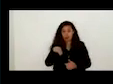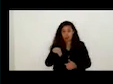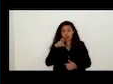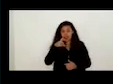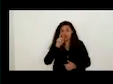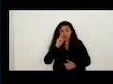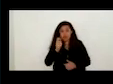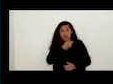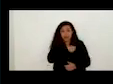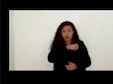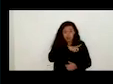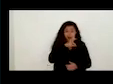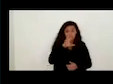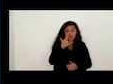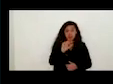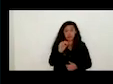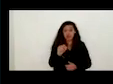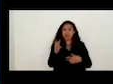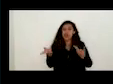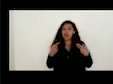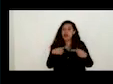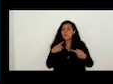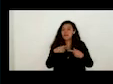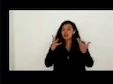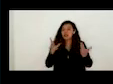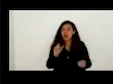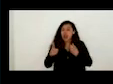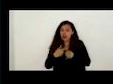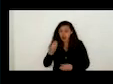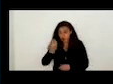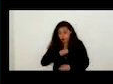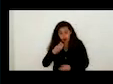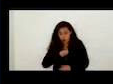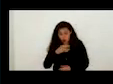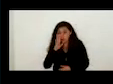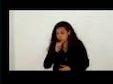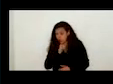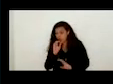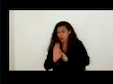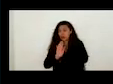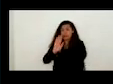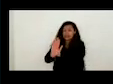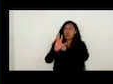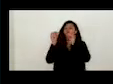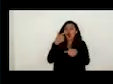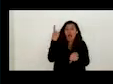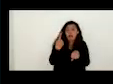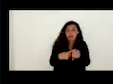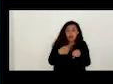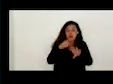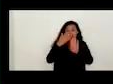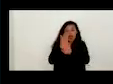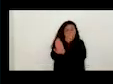saludable, salvo que la persona tenga una intolerancia al gluten o realmente tenga una enfermedad